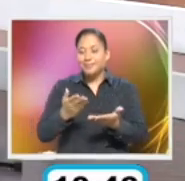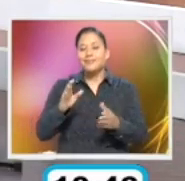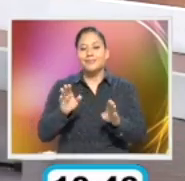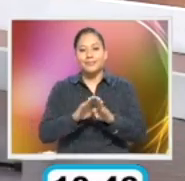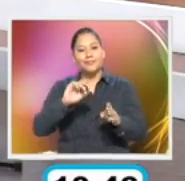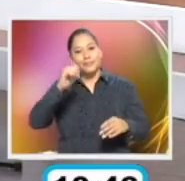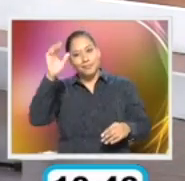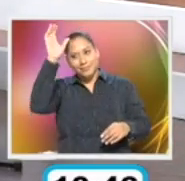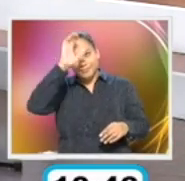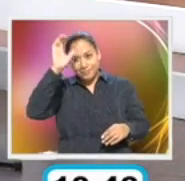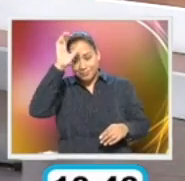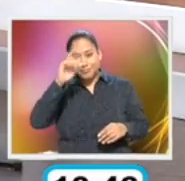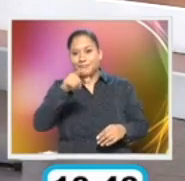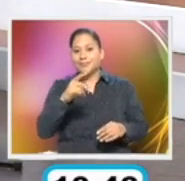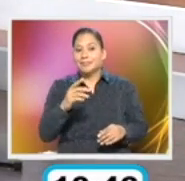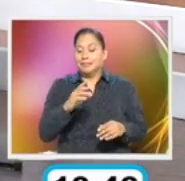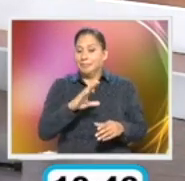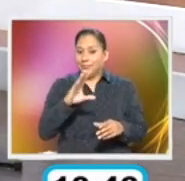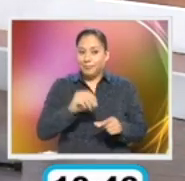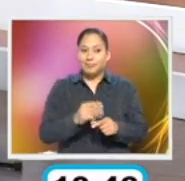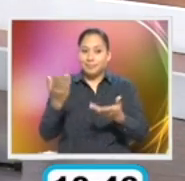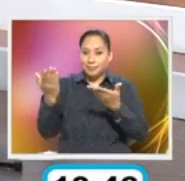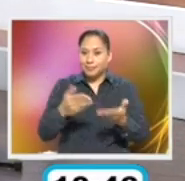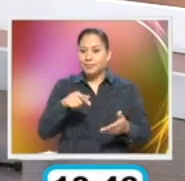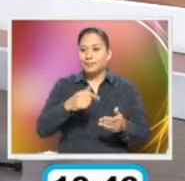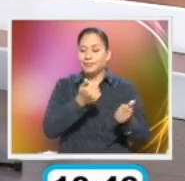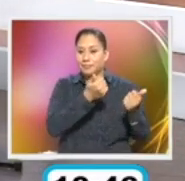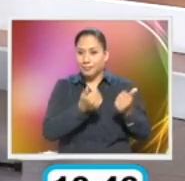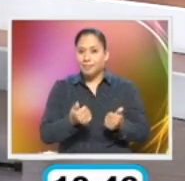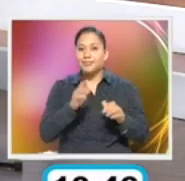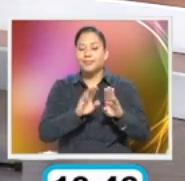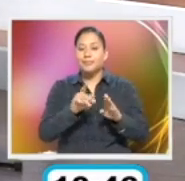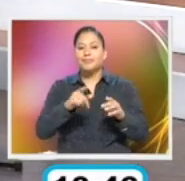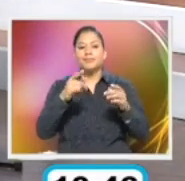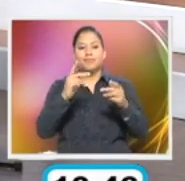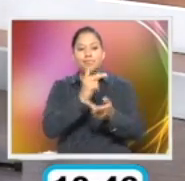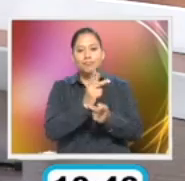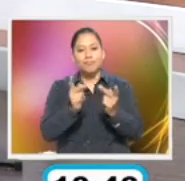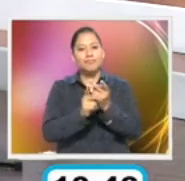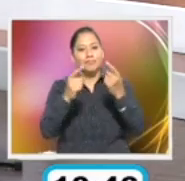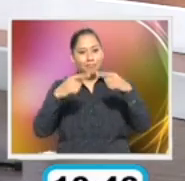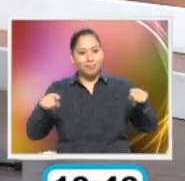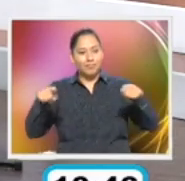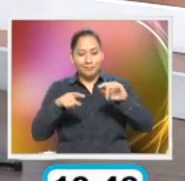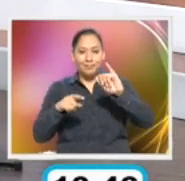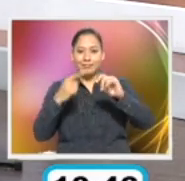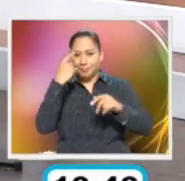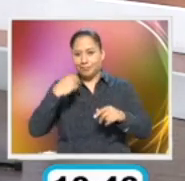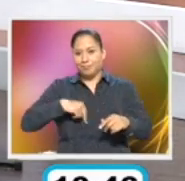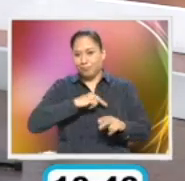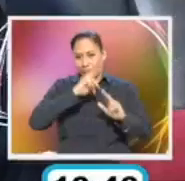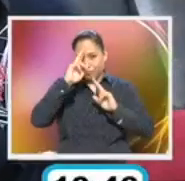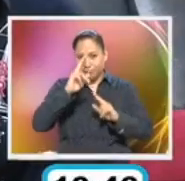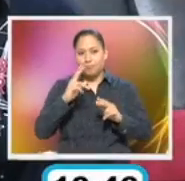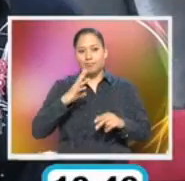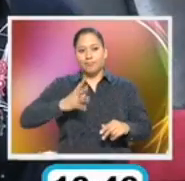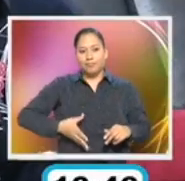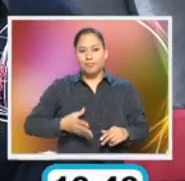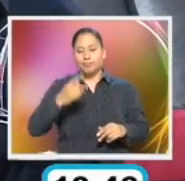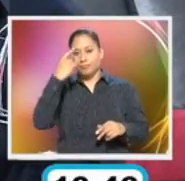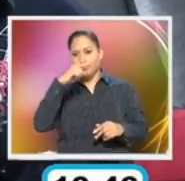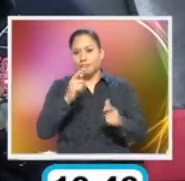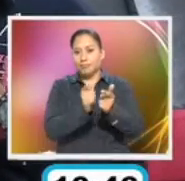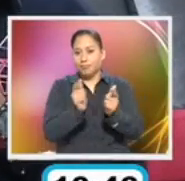otra cultura totalmente, y vienes y nos traes este proyecto musical. Sí, es un honor para nosotros, bueno, imagínate, un orgullo,